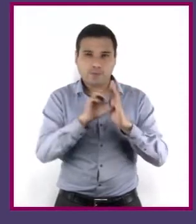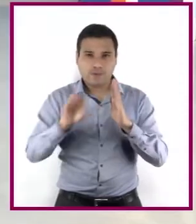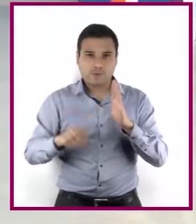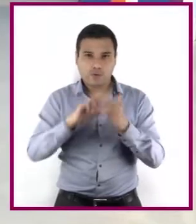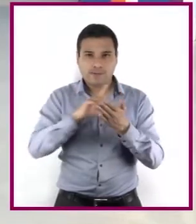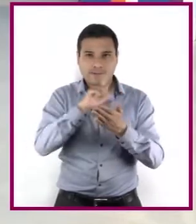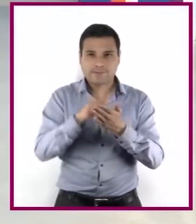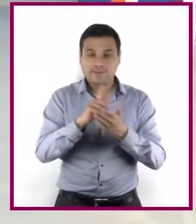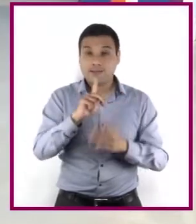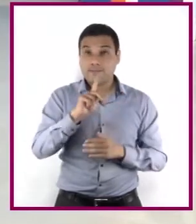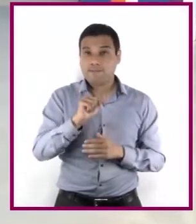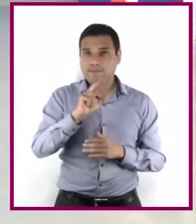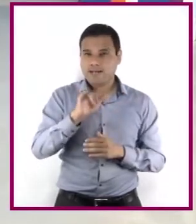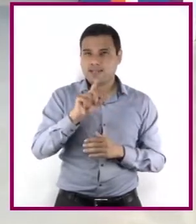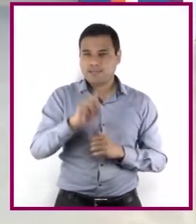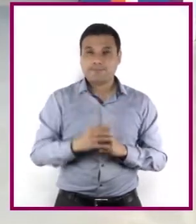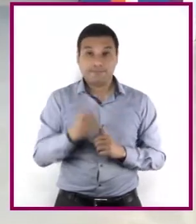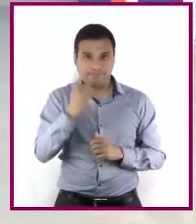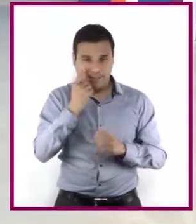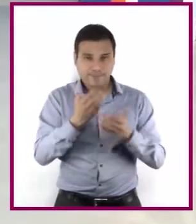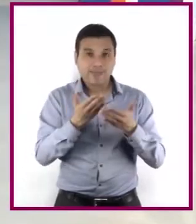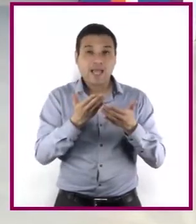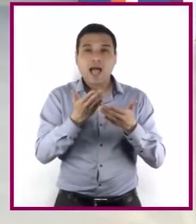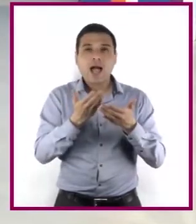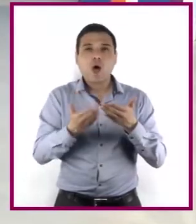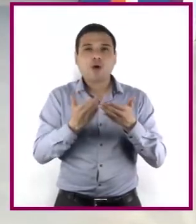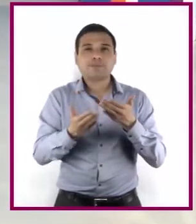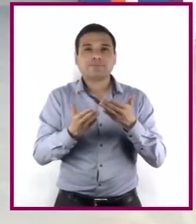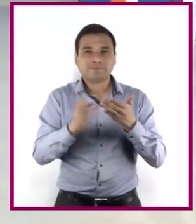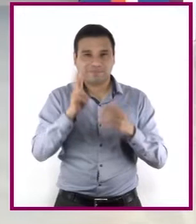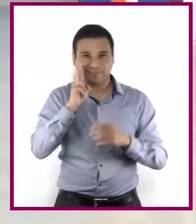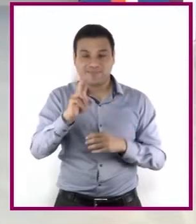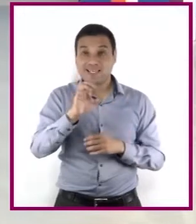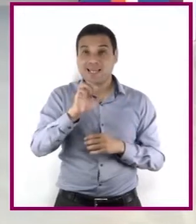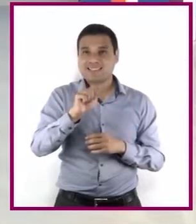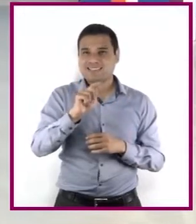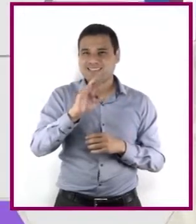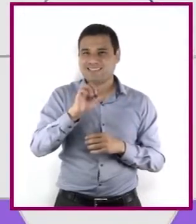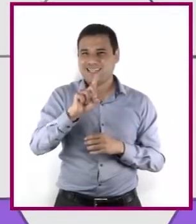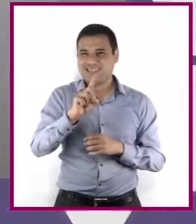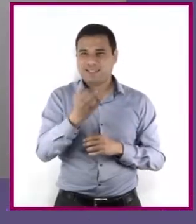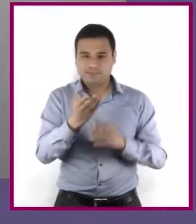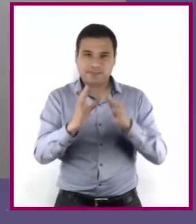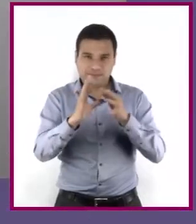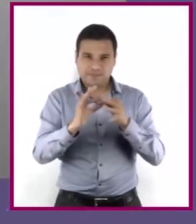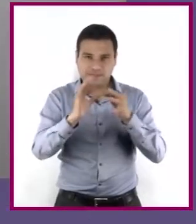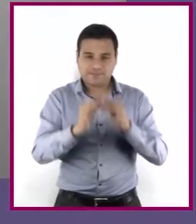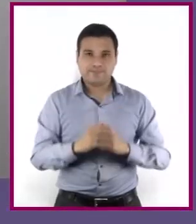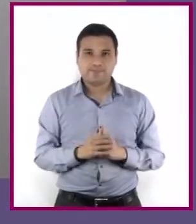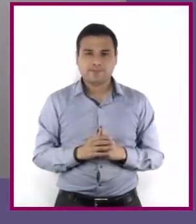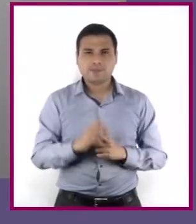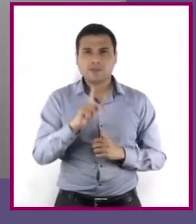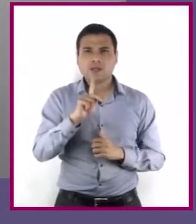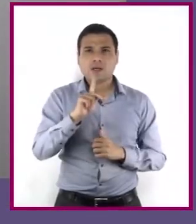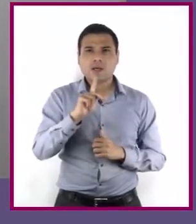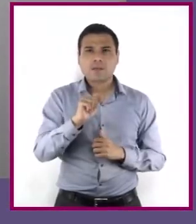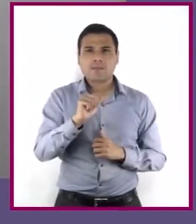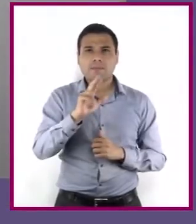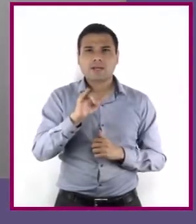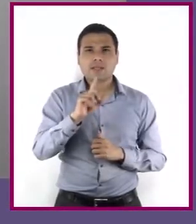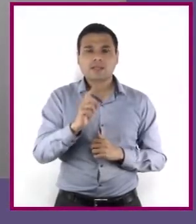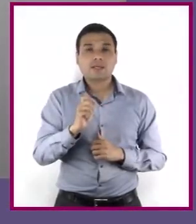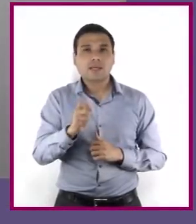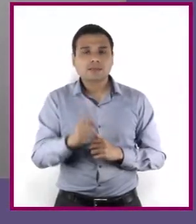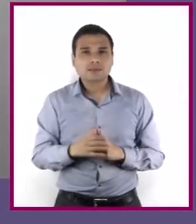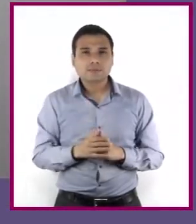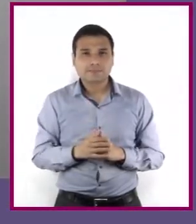género. Escuchemos lo que nos dice al respecto Astrid Romero. La paridad de género, la cual se trata